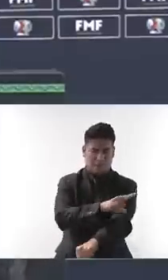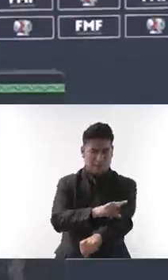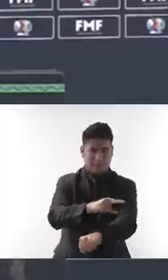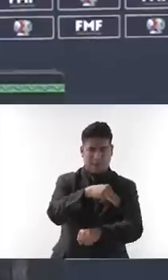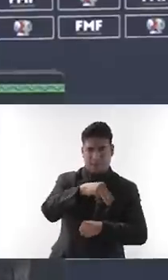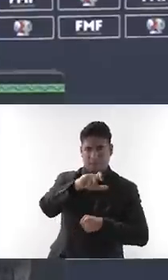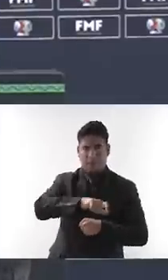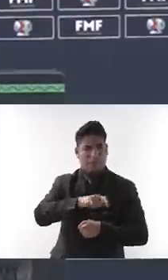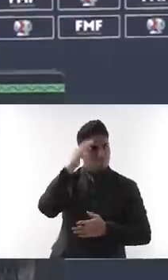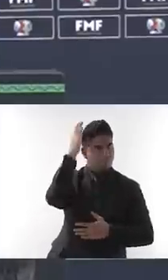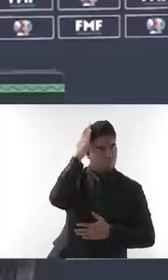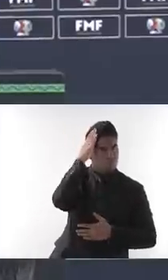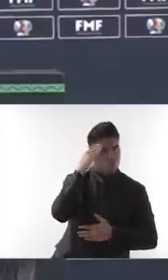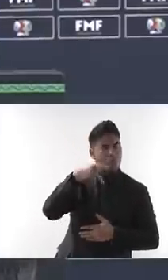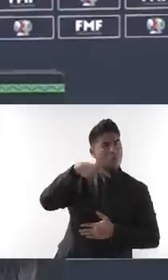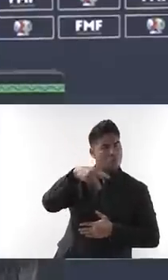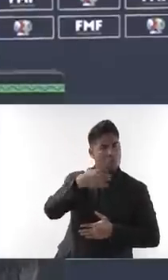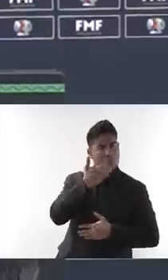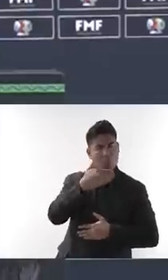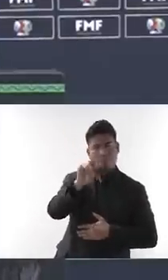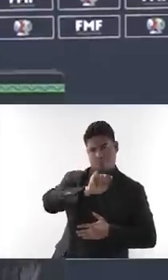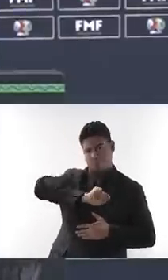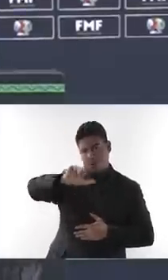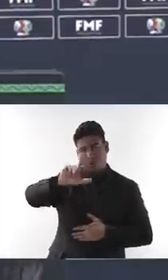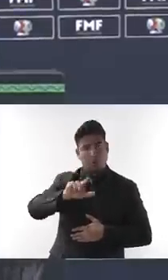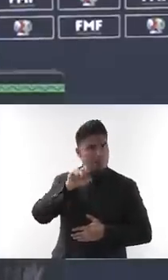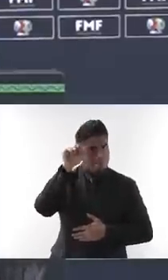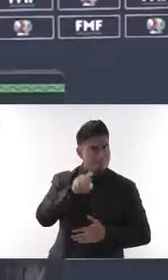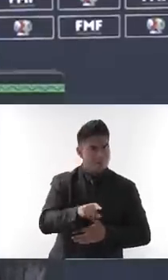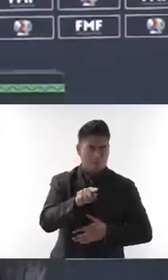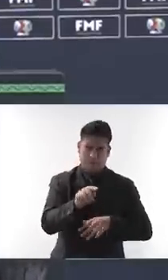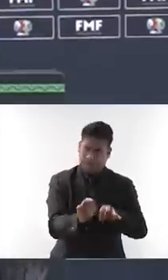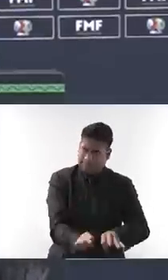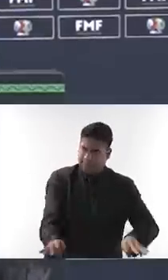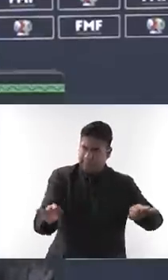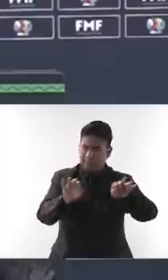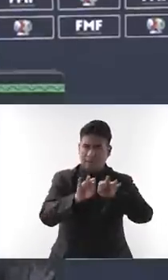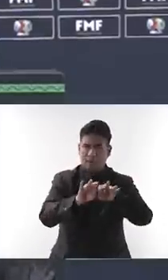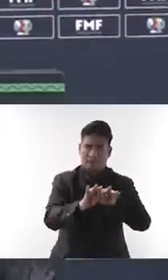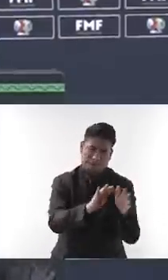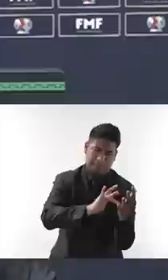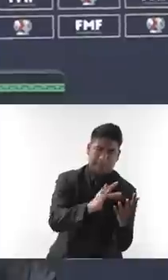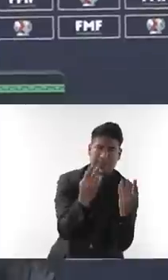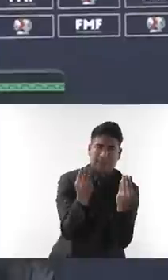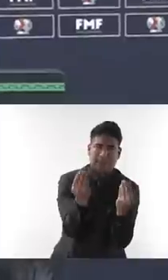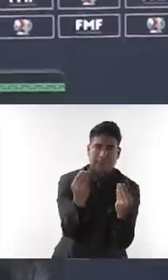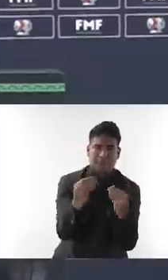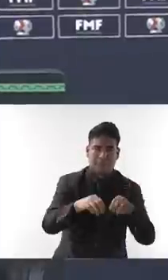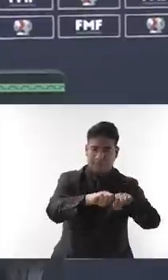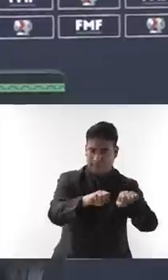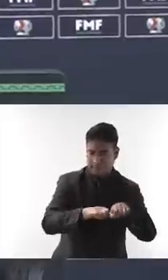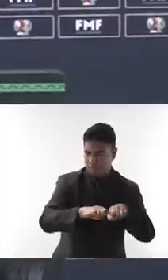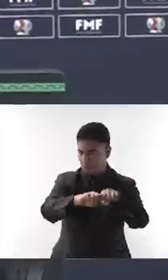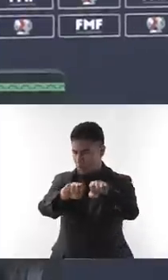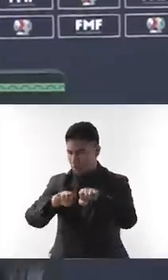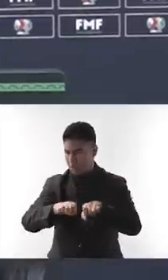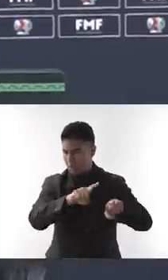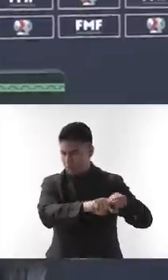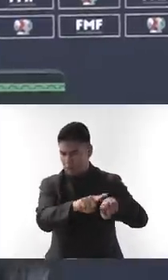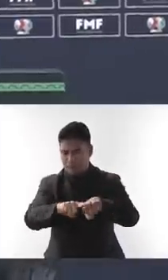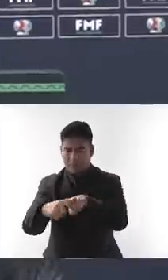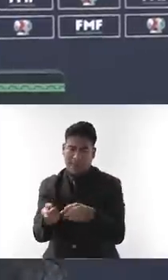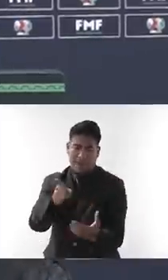liderazgo, pero sobre todo muchas gracias por el apoyo de los clubes de Liga MX, que sin lugar a